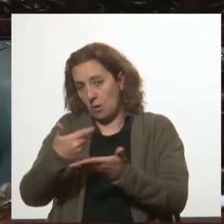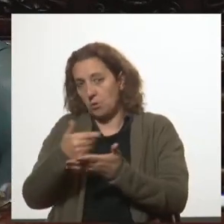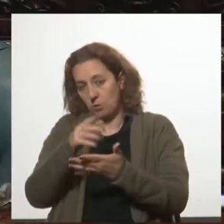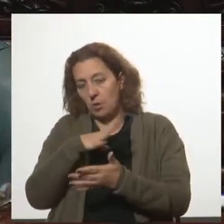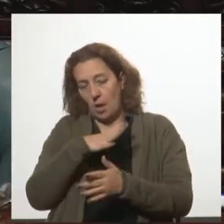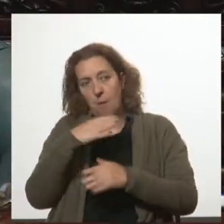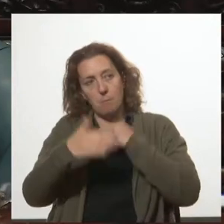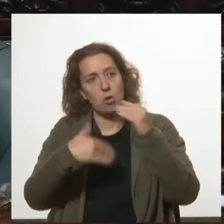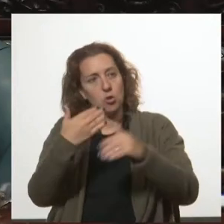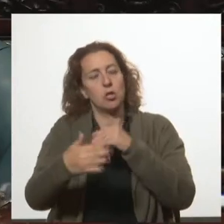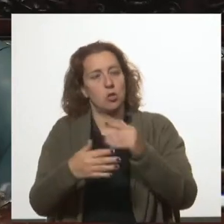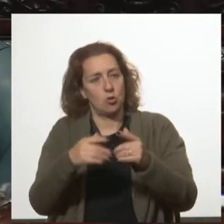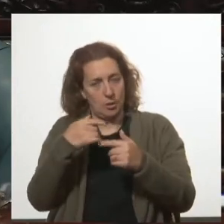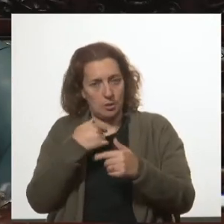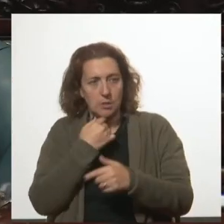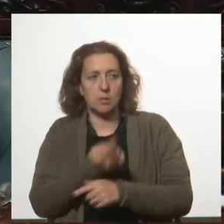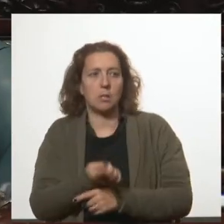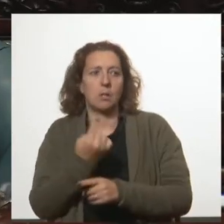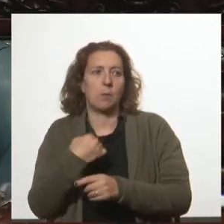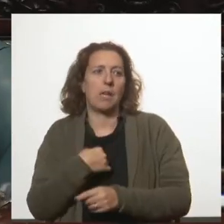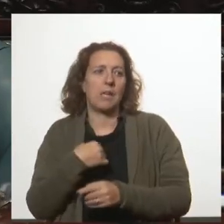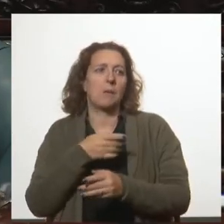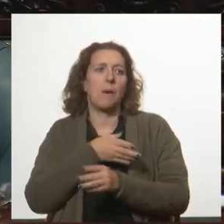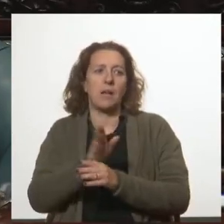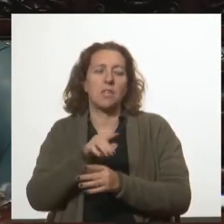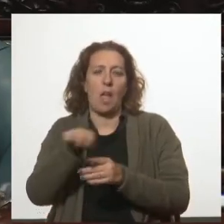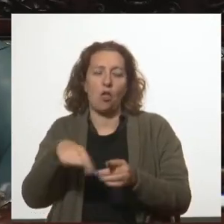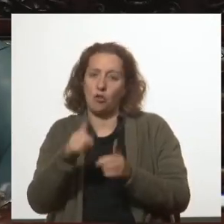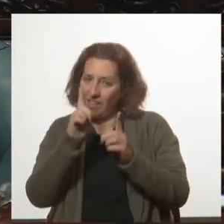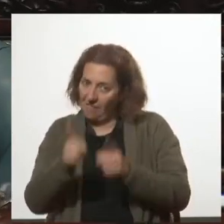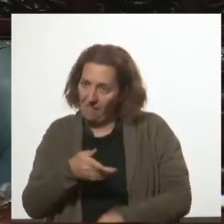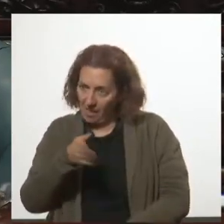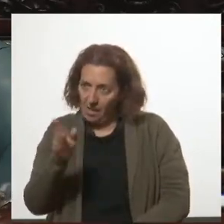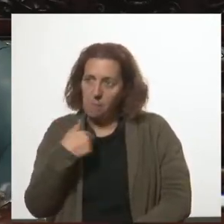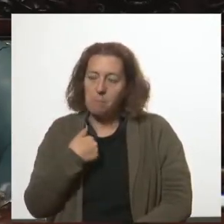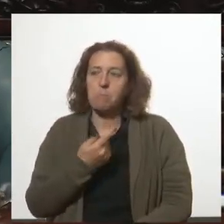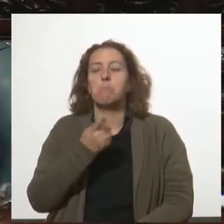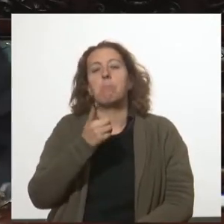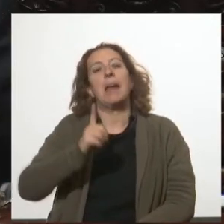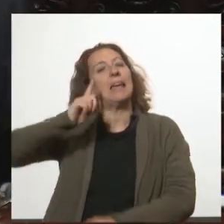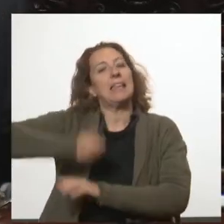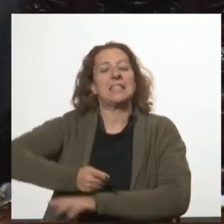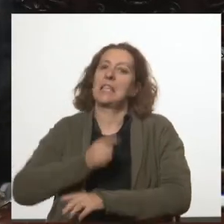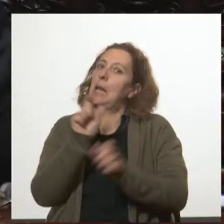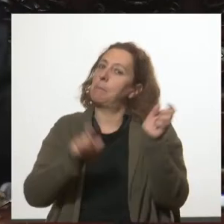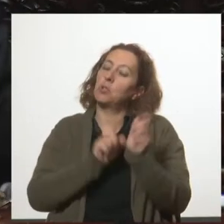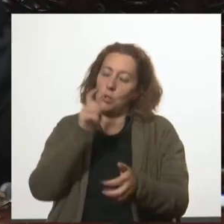los procesos correspondientes y estén en los lugares correspondientes para que fallen las personas correspondientes